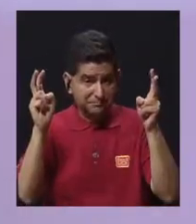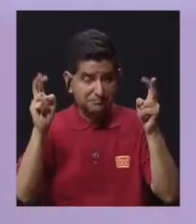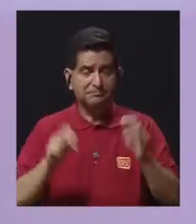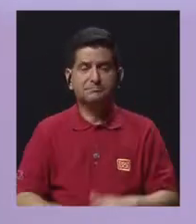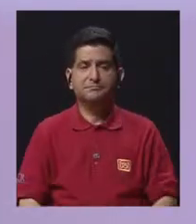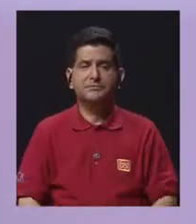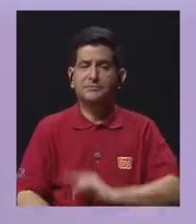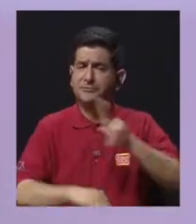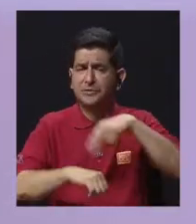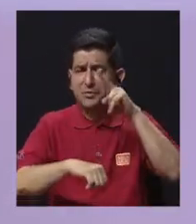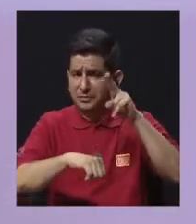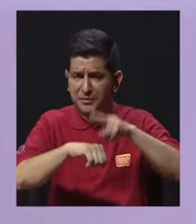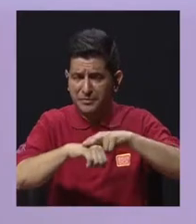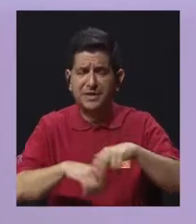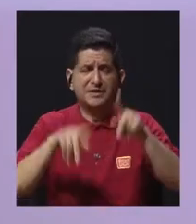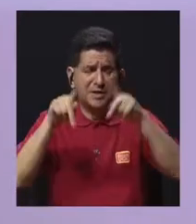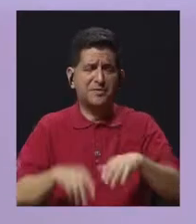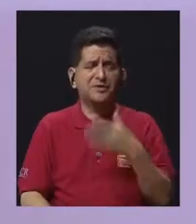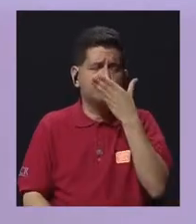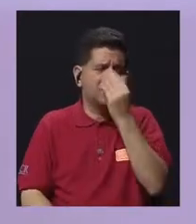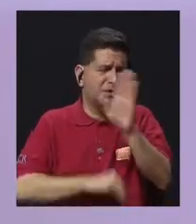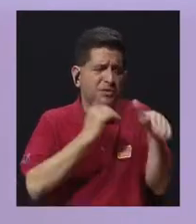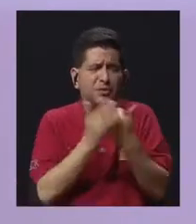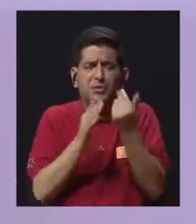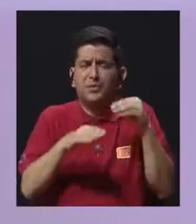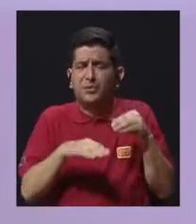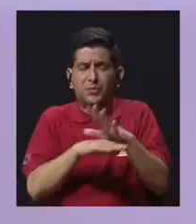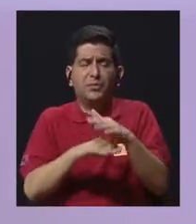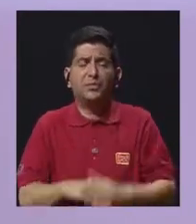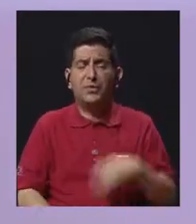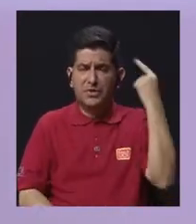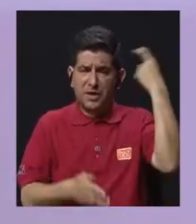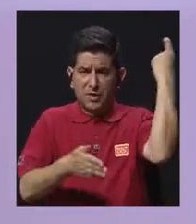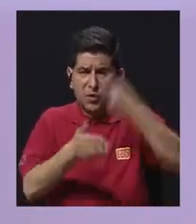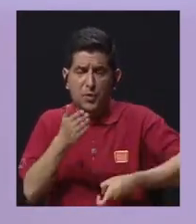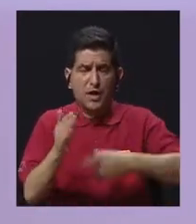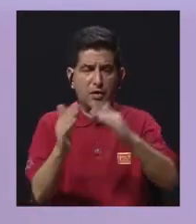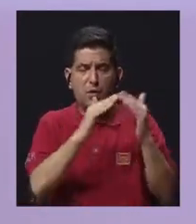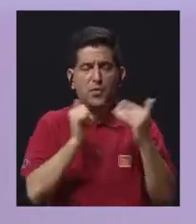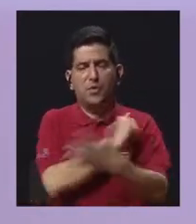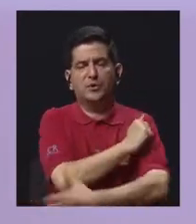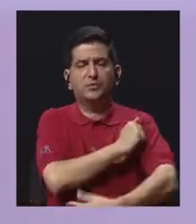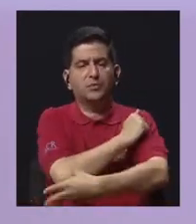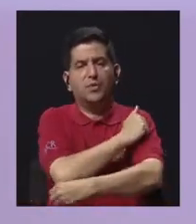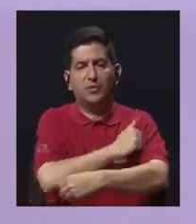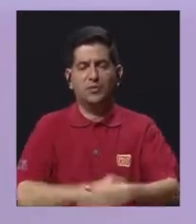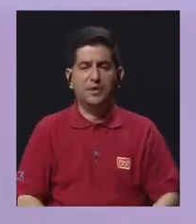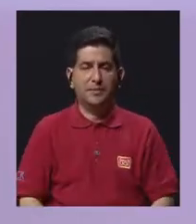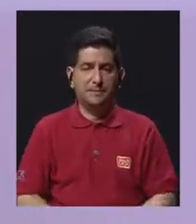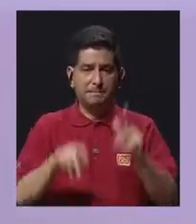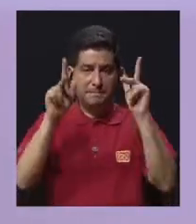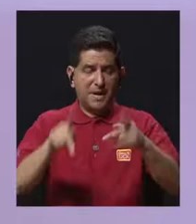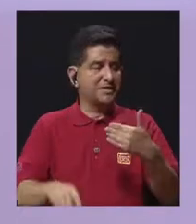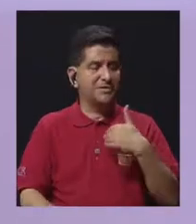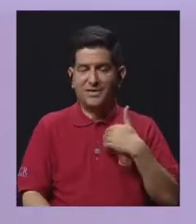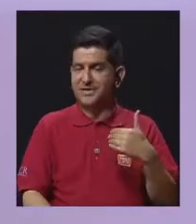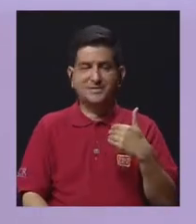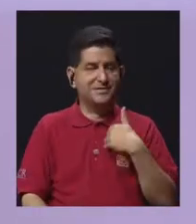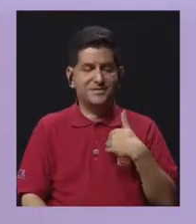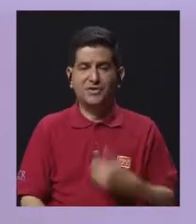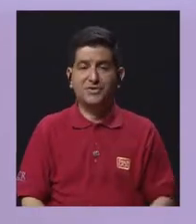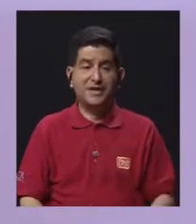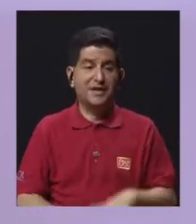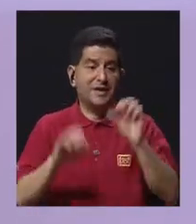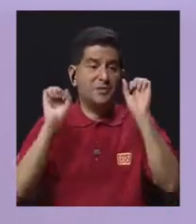eso. Y entonces, generalmente, quienes sufren todas las consecuencias de golpe de Estado es la población